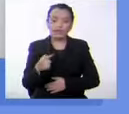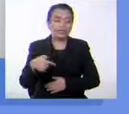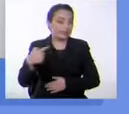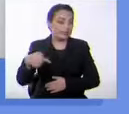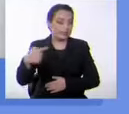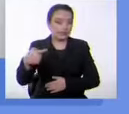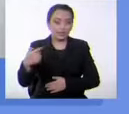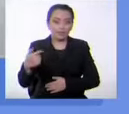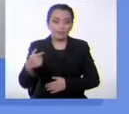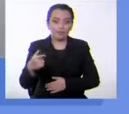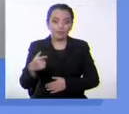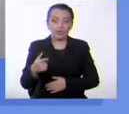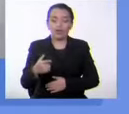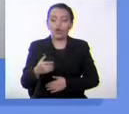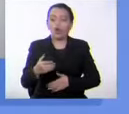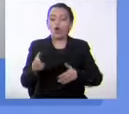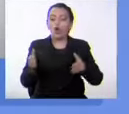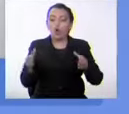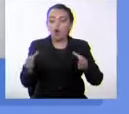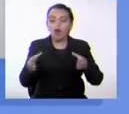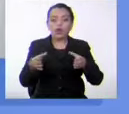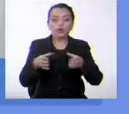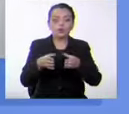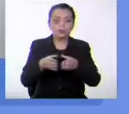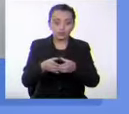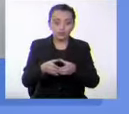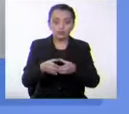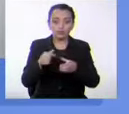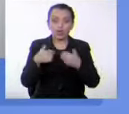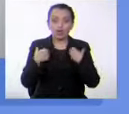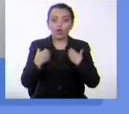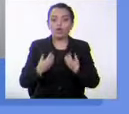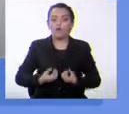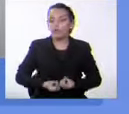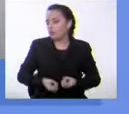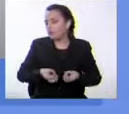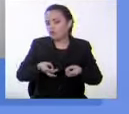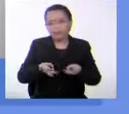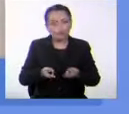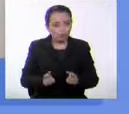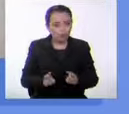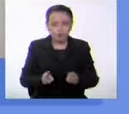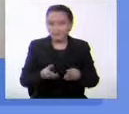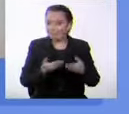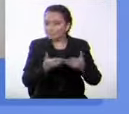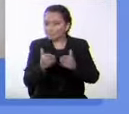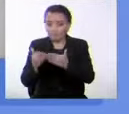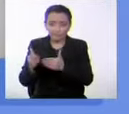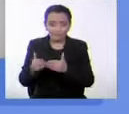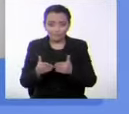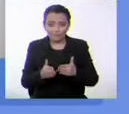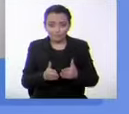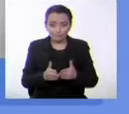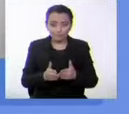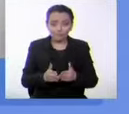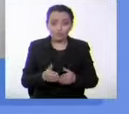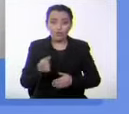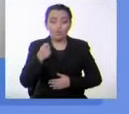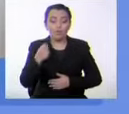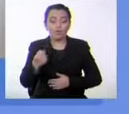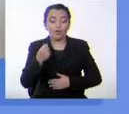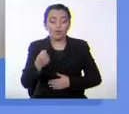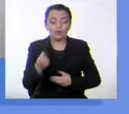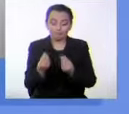organizar su modus vivendi a través de alguna forma de gobierno. Por ende, la importancia de que las sociedades